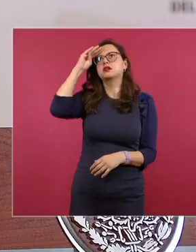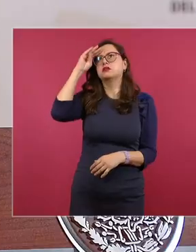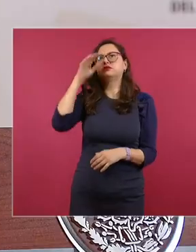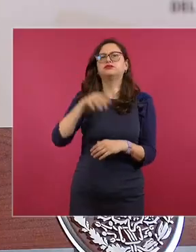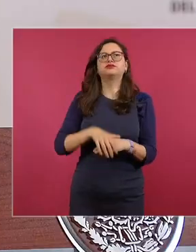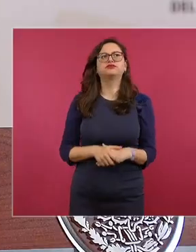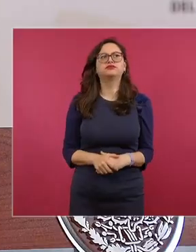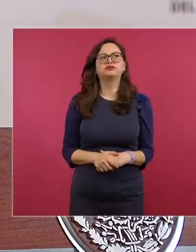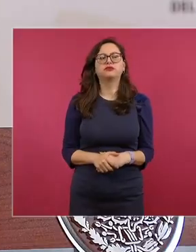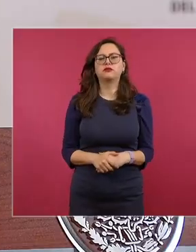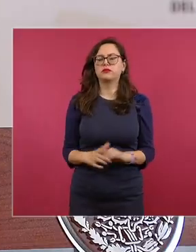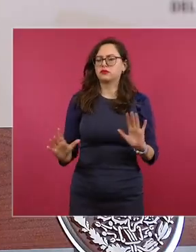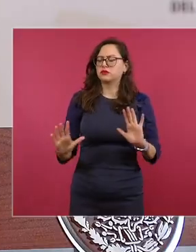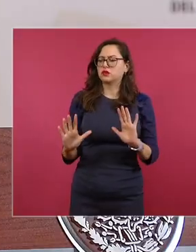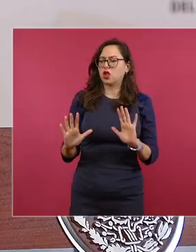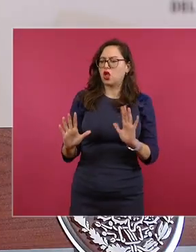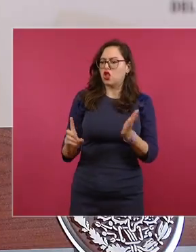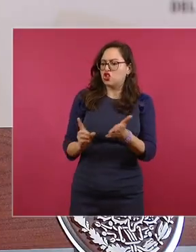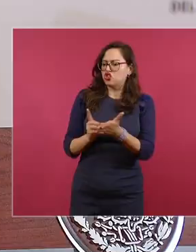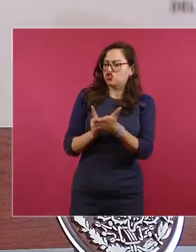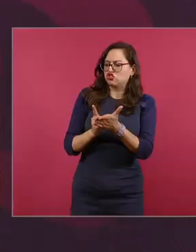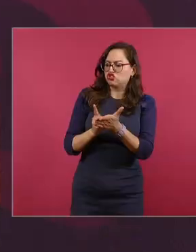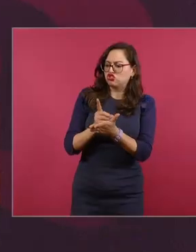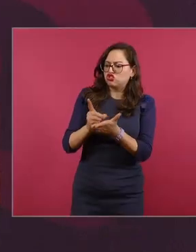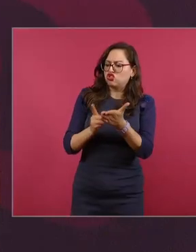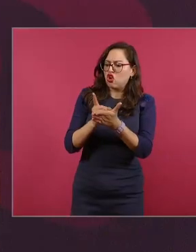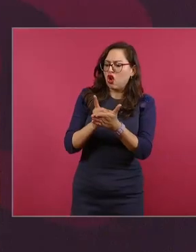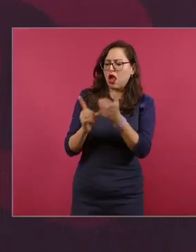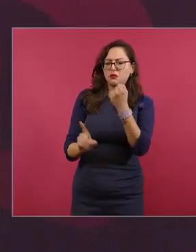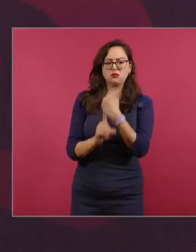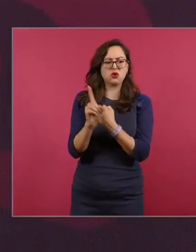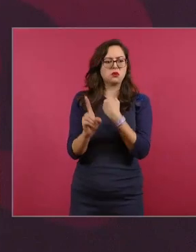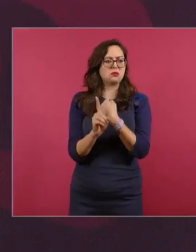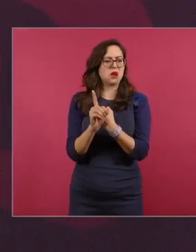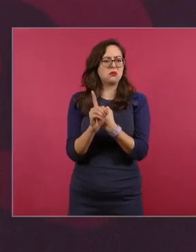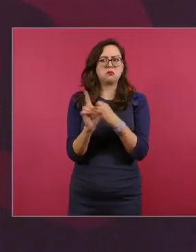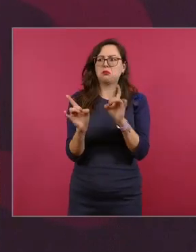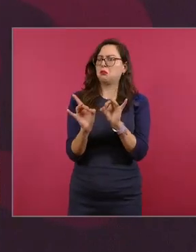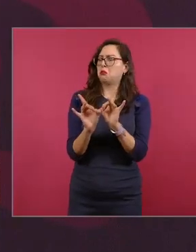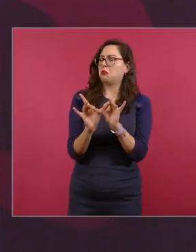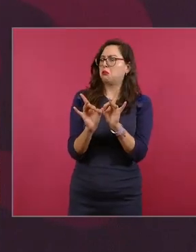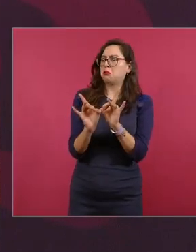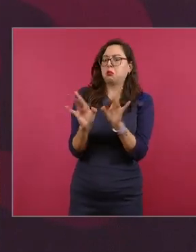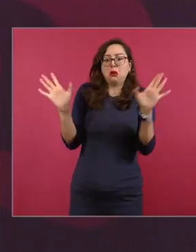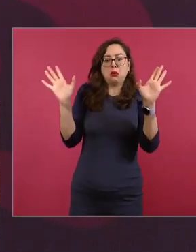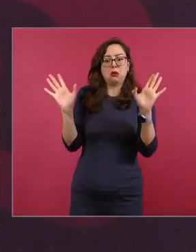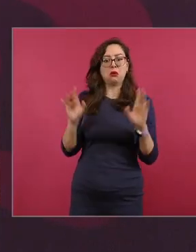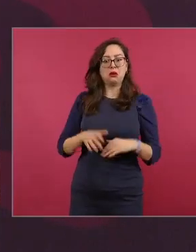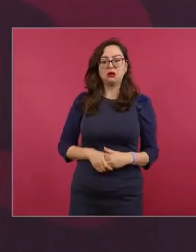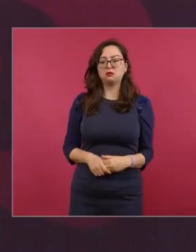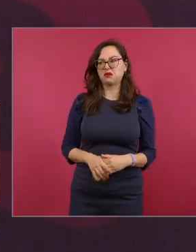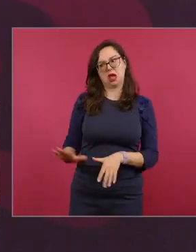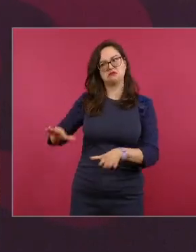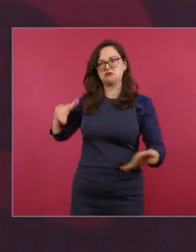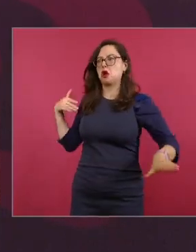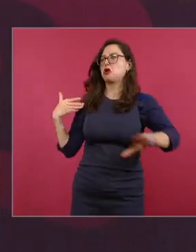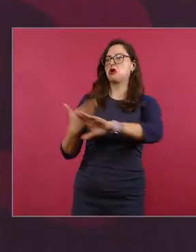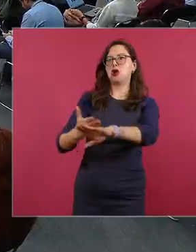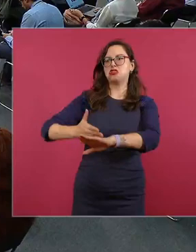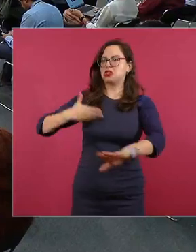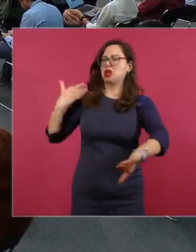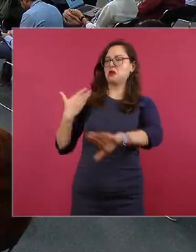problemas de este orden se resuelven nada más con medidas